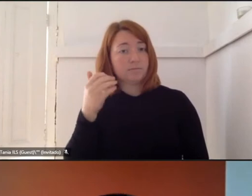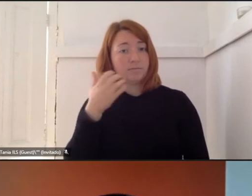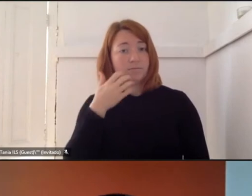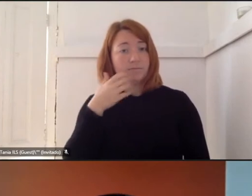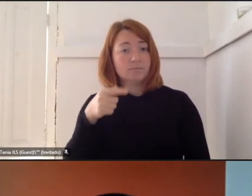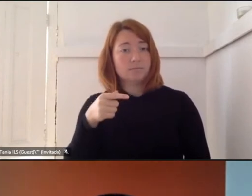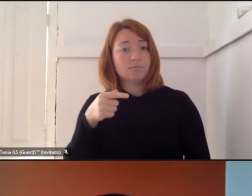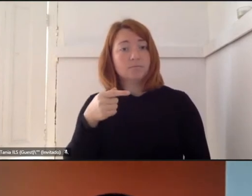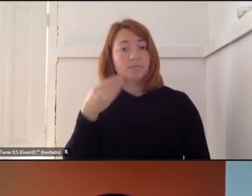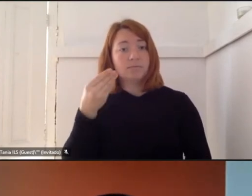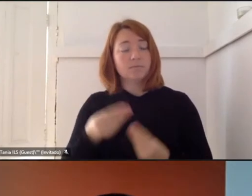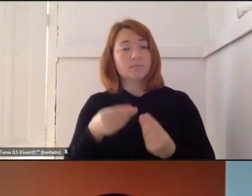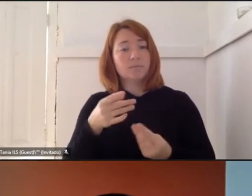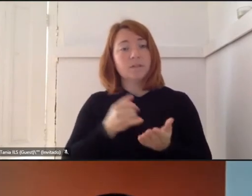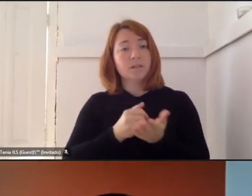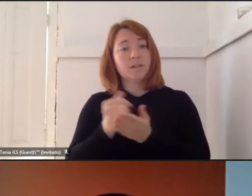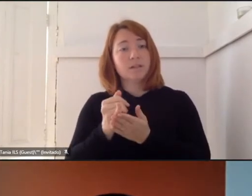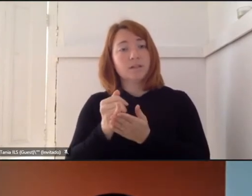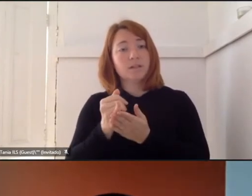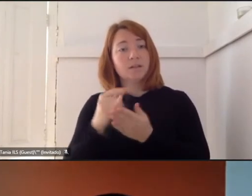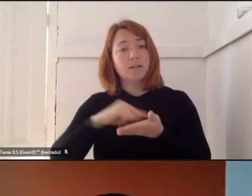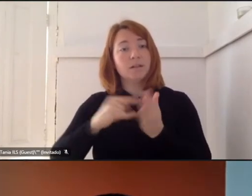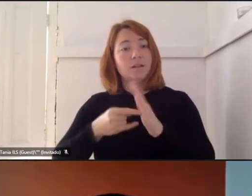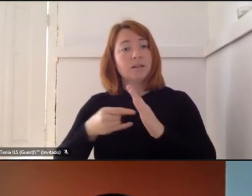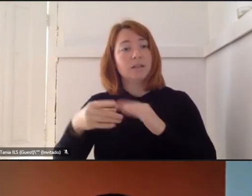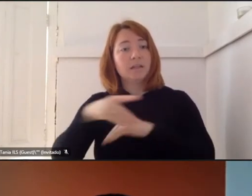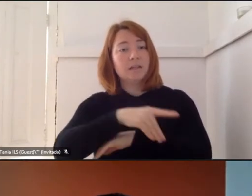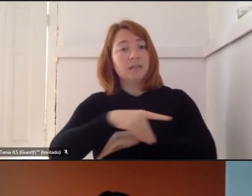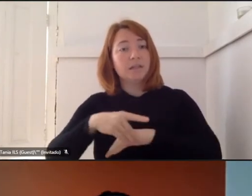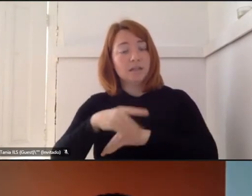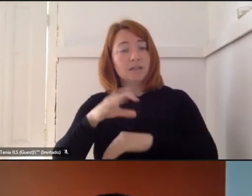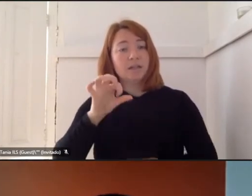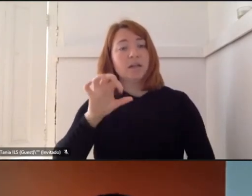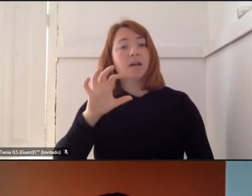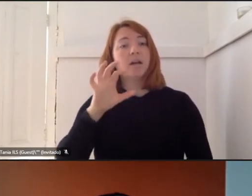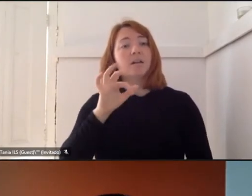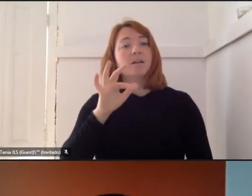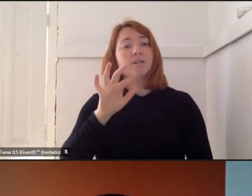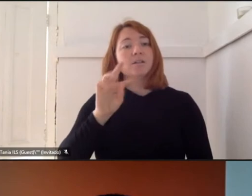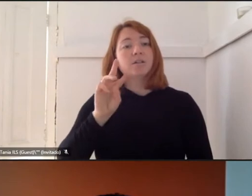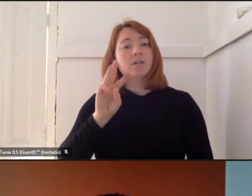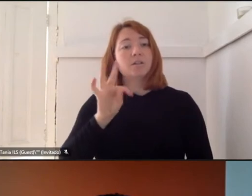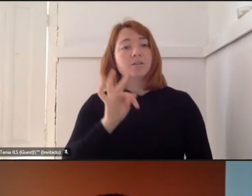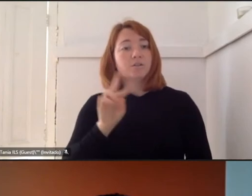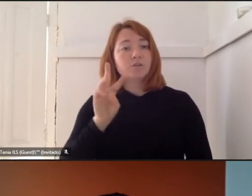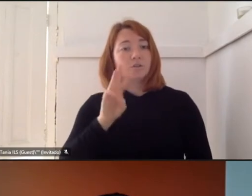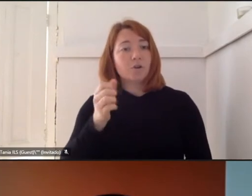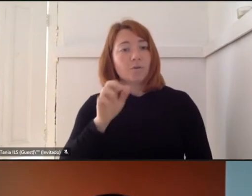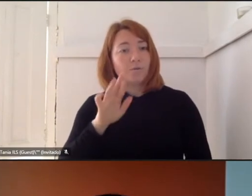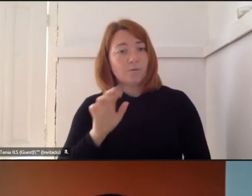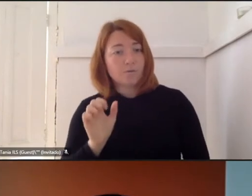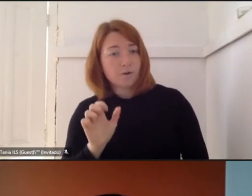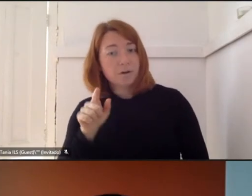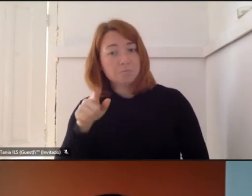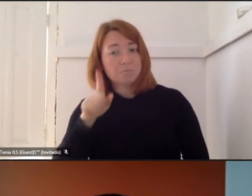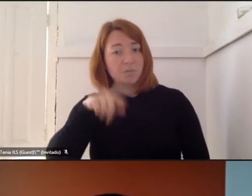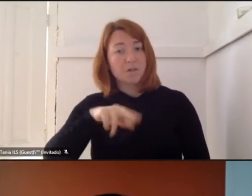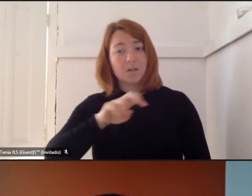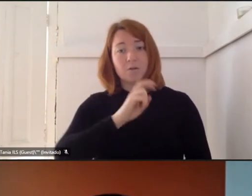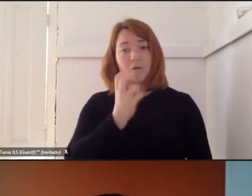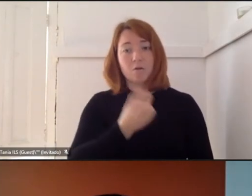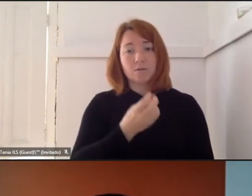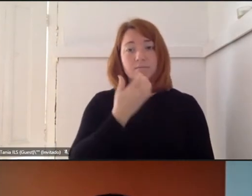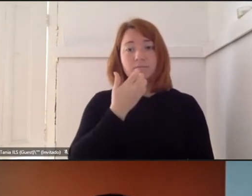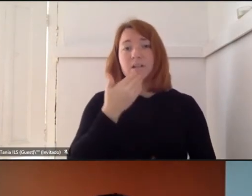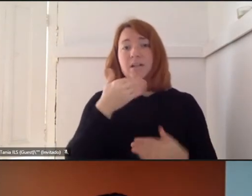en la asignatura de Ingeniería del Software, yo creo que se puede hacer en otras materias, ¿no? Y fue a través de las redes sociales